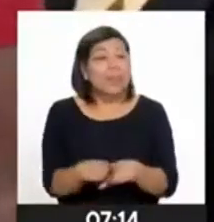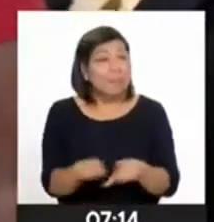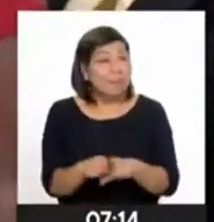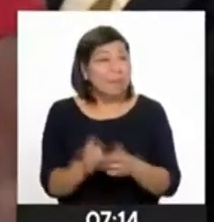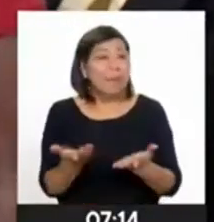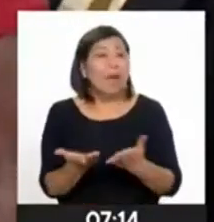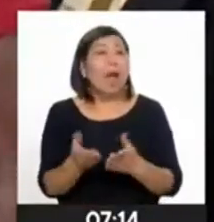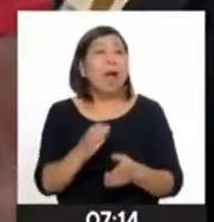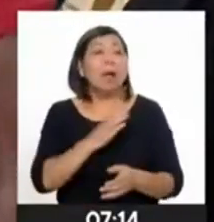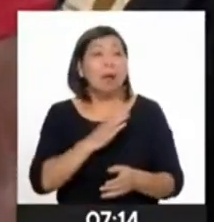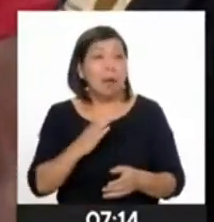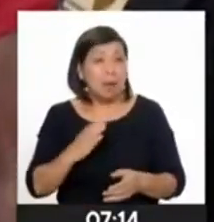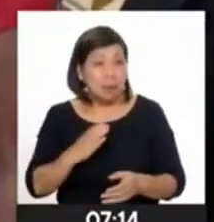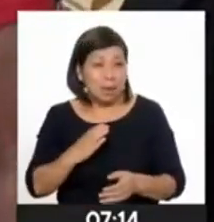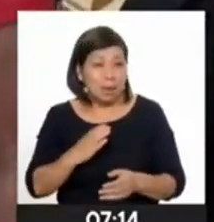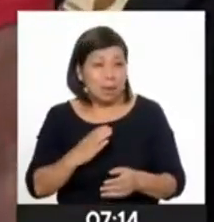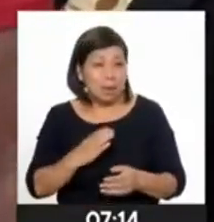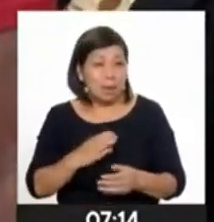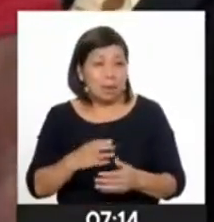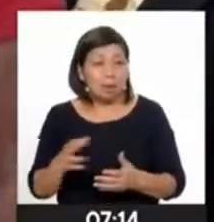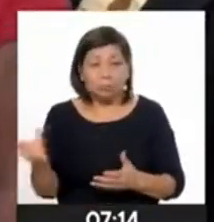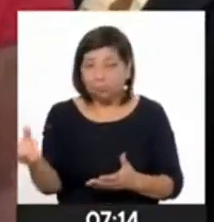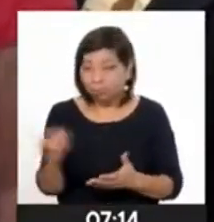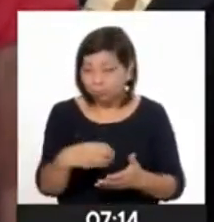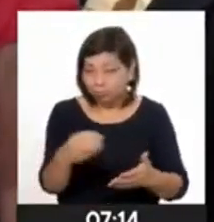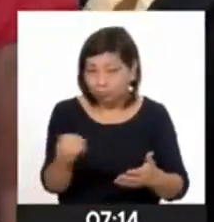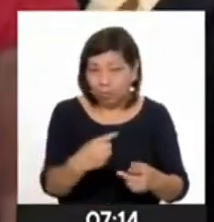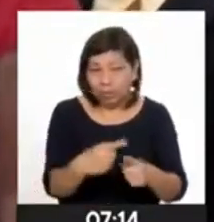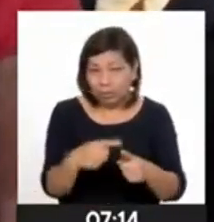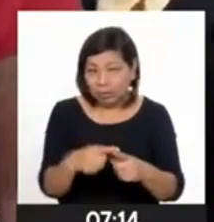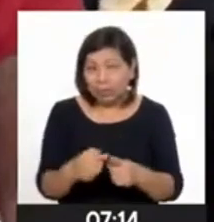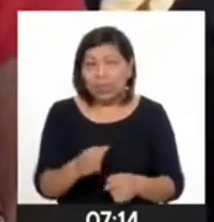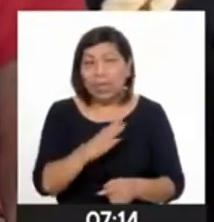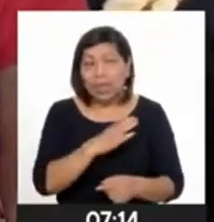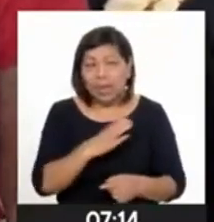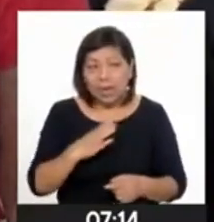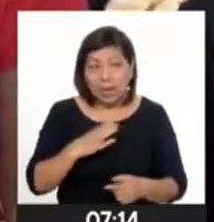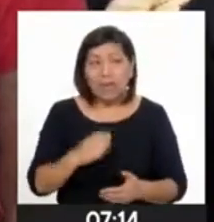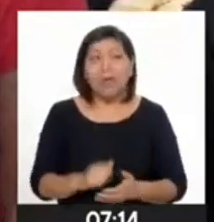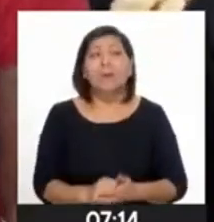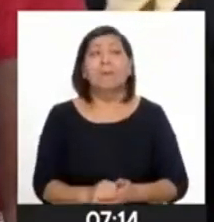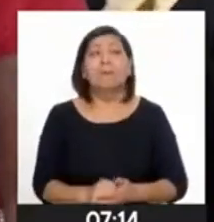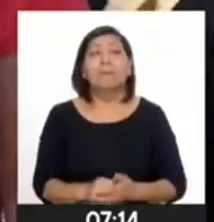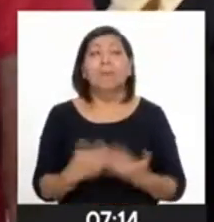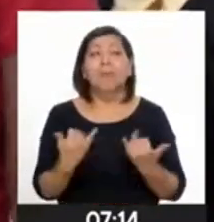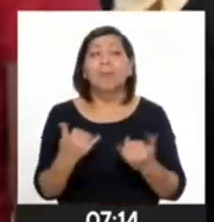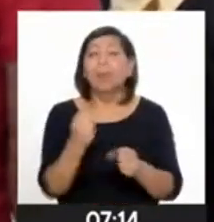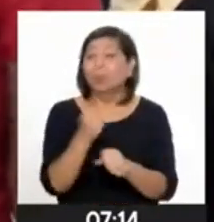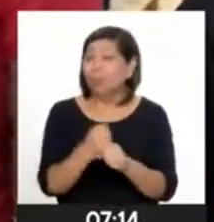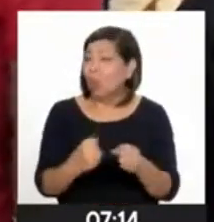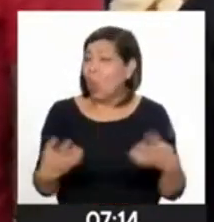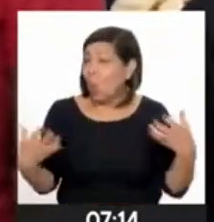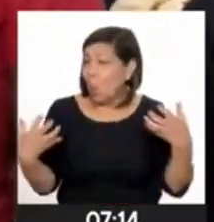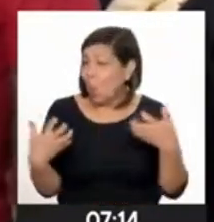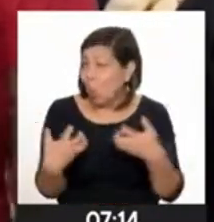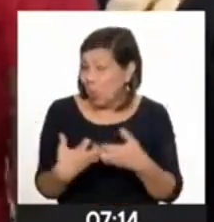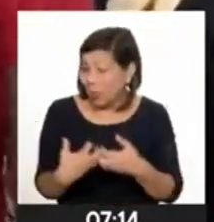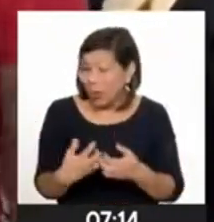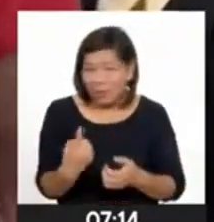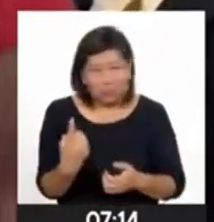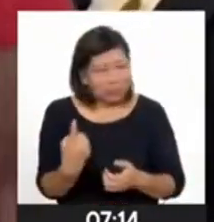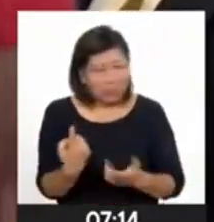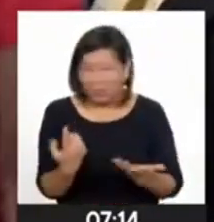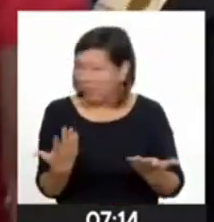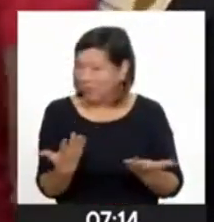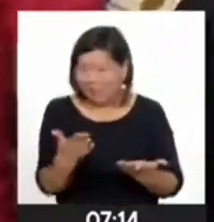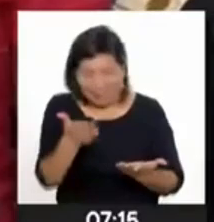estaremos en el Callao con todo el tema del recicla ya, con todos los distritos del Callao y el gobernador. Este es un trabajo mancomunicado, solo no podemos hacer